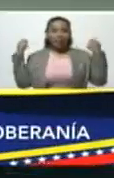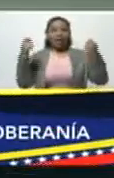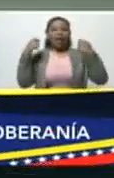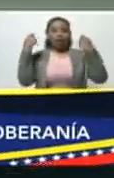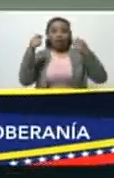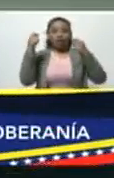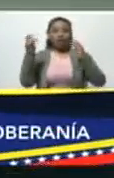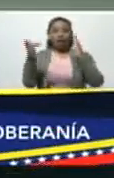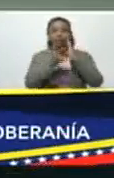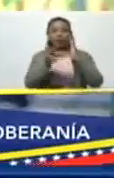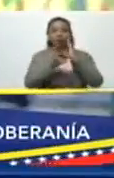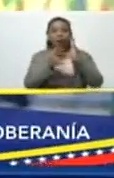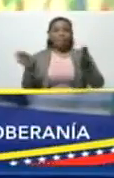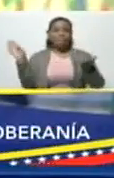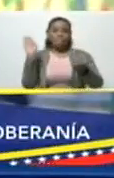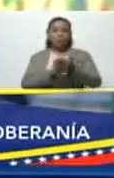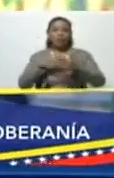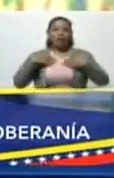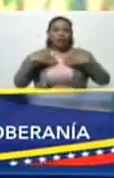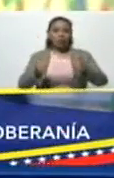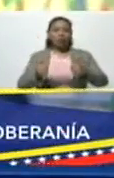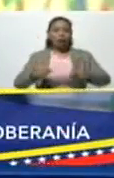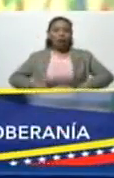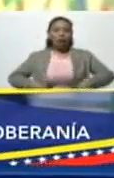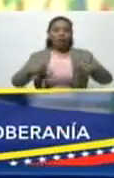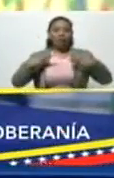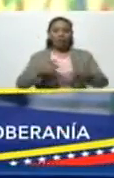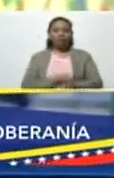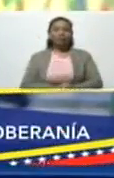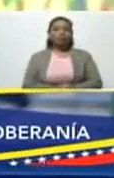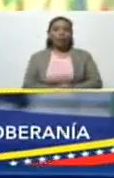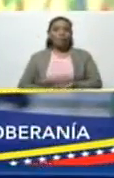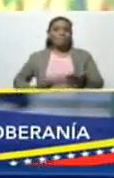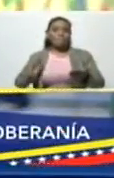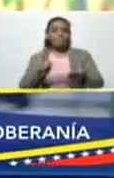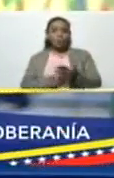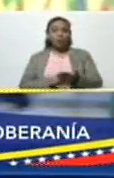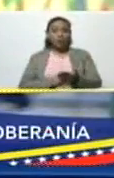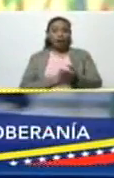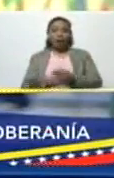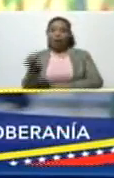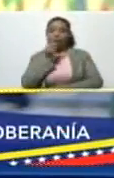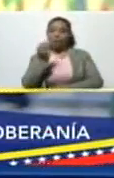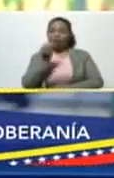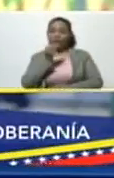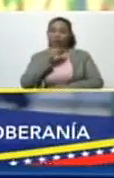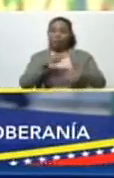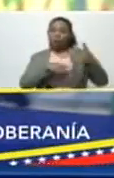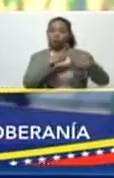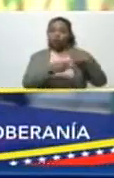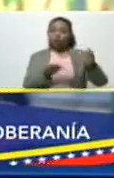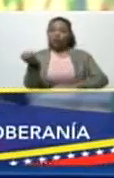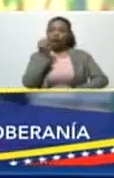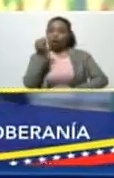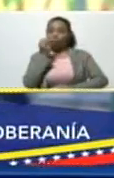y la tecnología aplicada a la salud, a la vida, aplicada a la alimentación, a la producción de